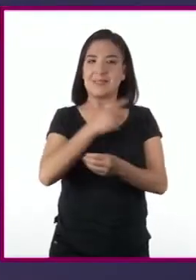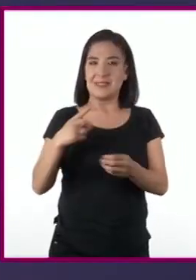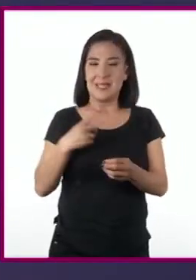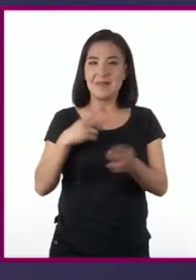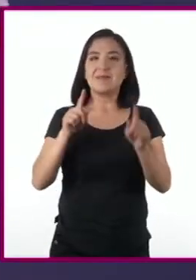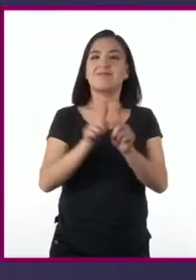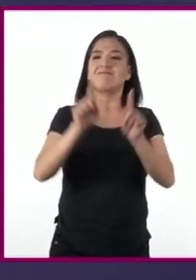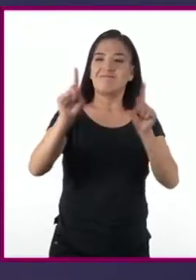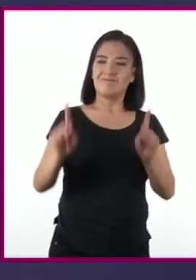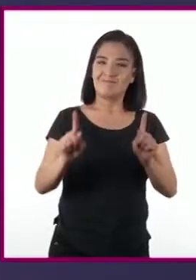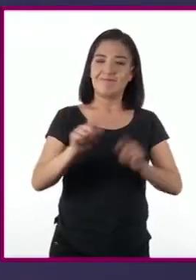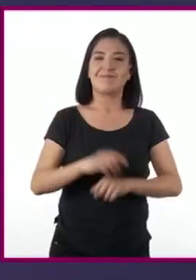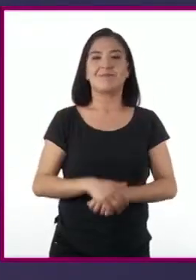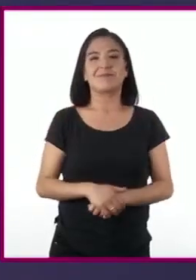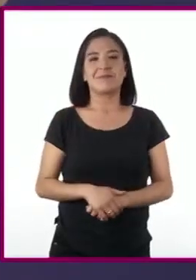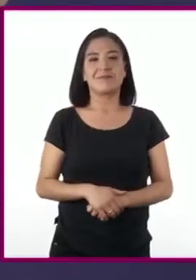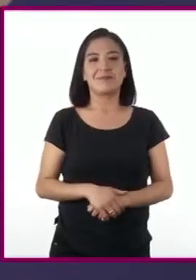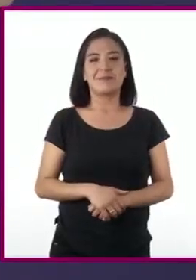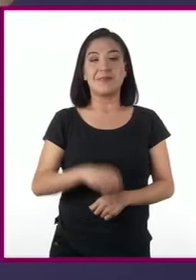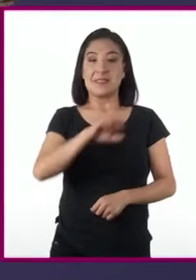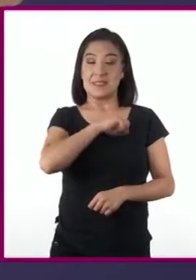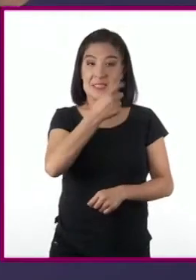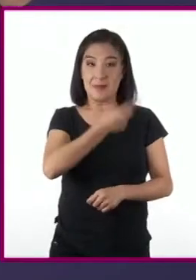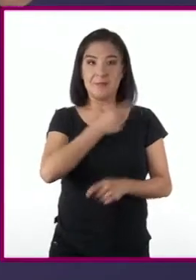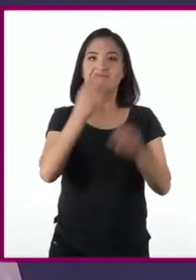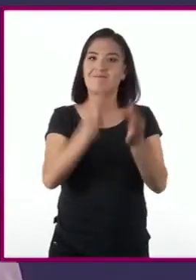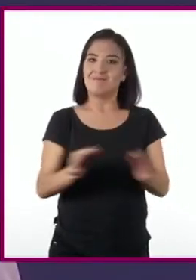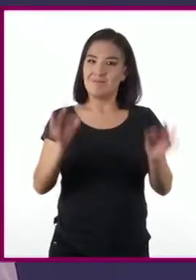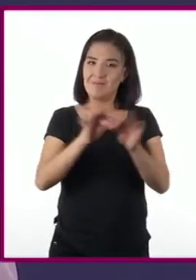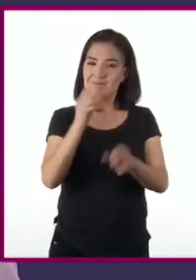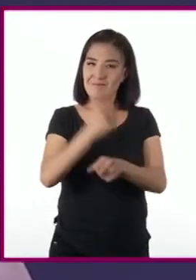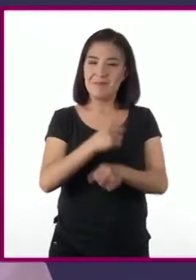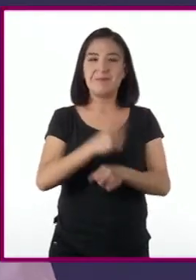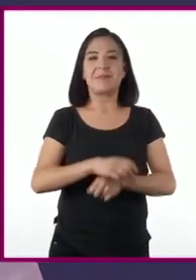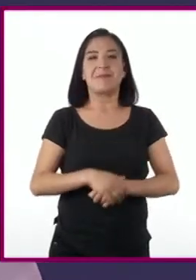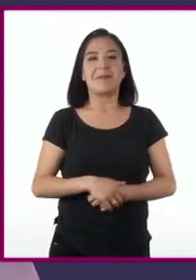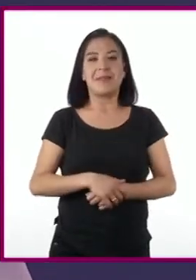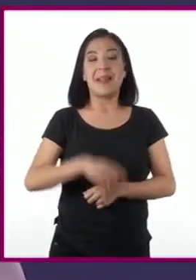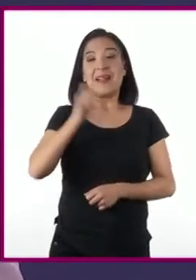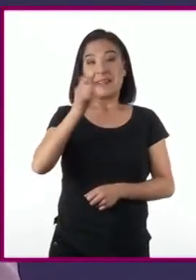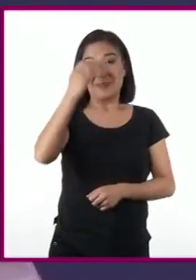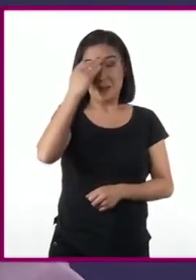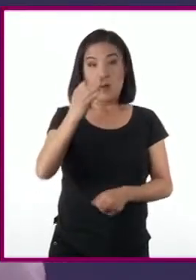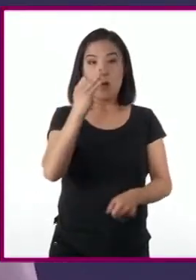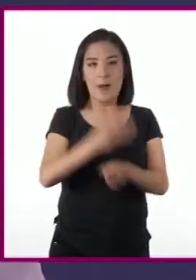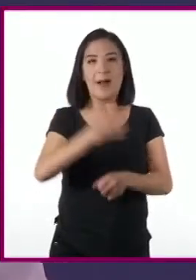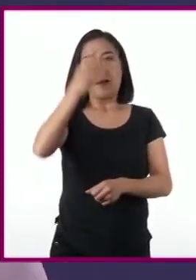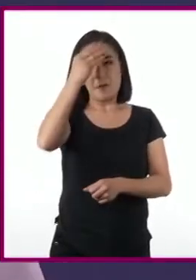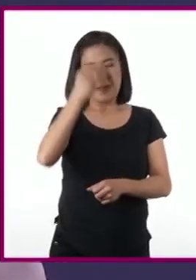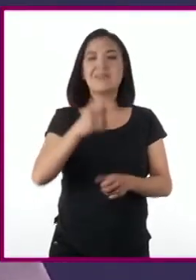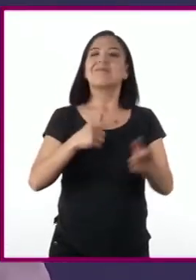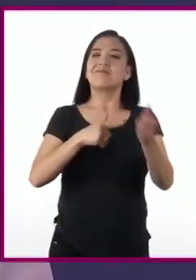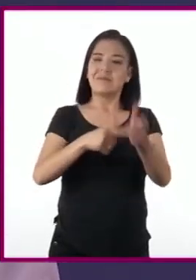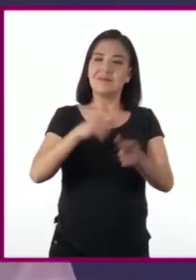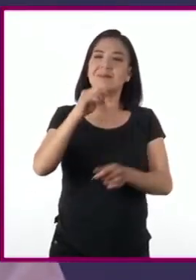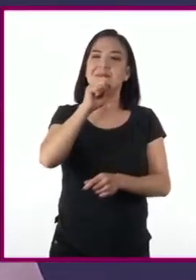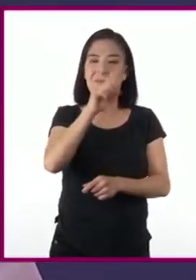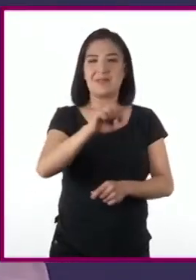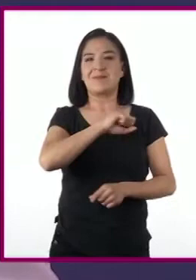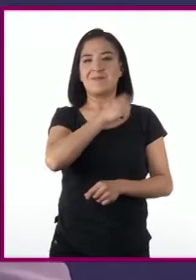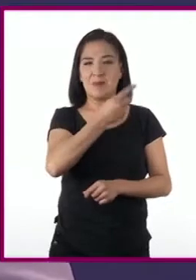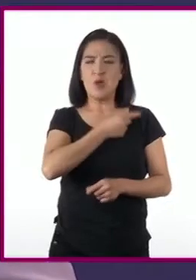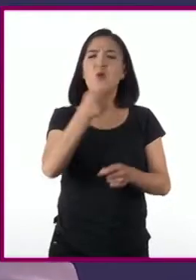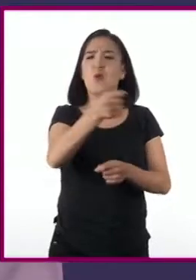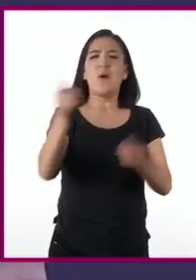pedir la sana distancia. La salud es primero. Es tiempo de aprender y mantenernos saludables. También hagan algo